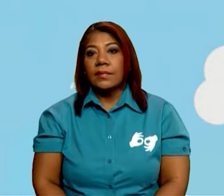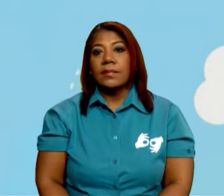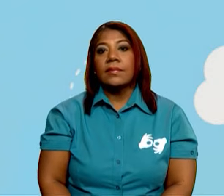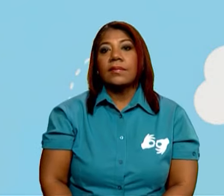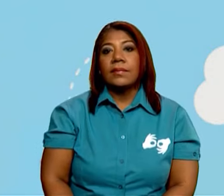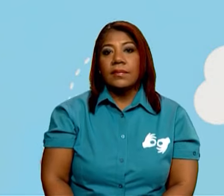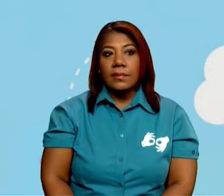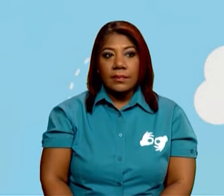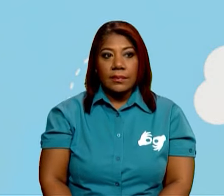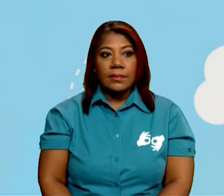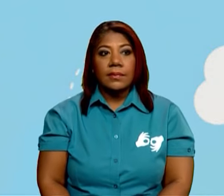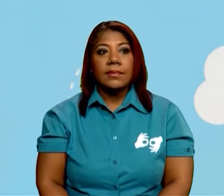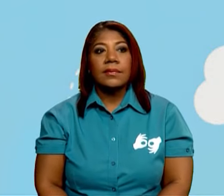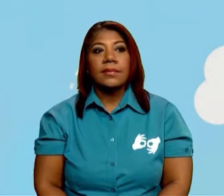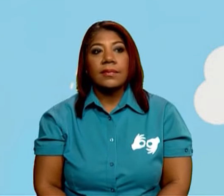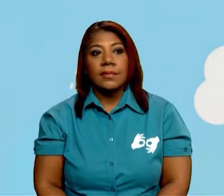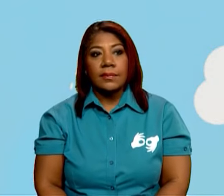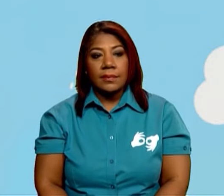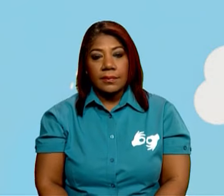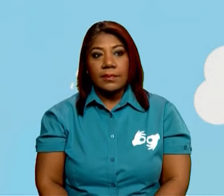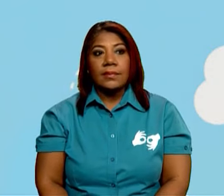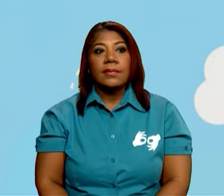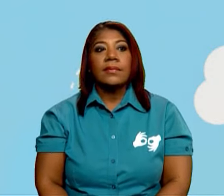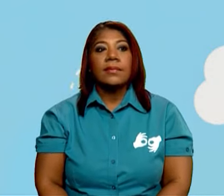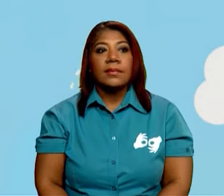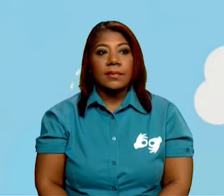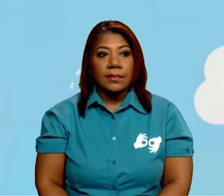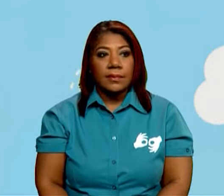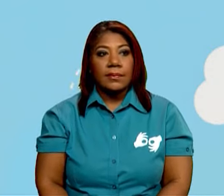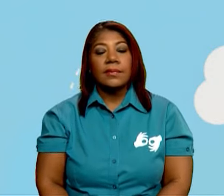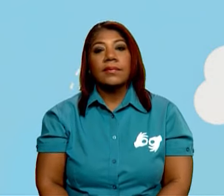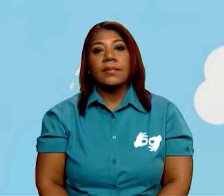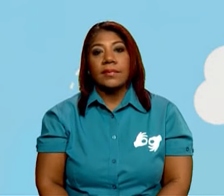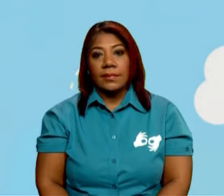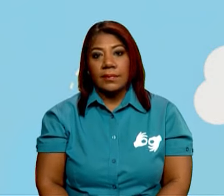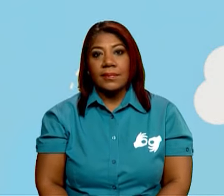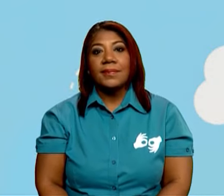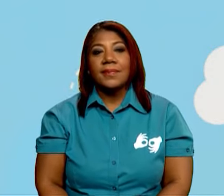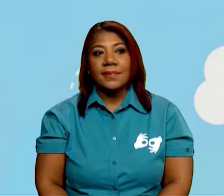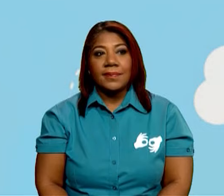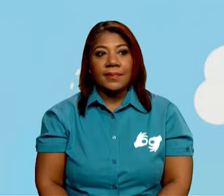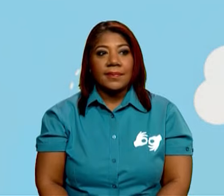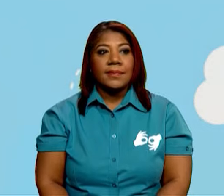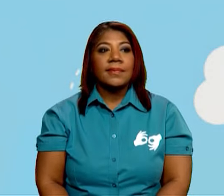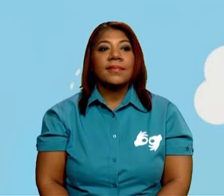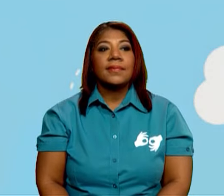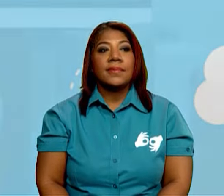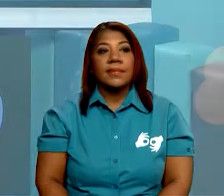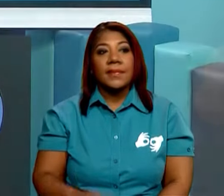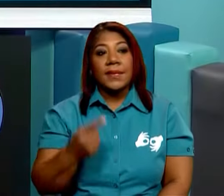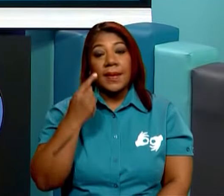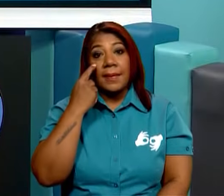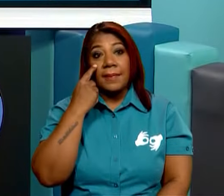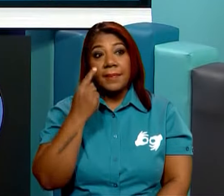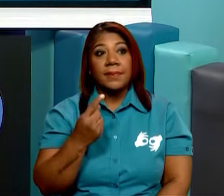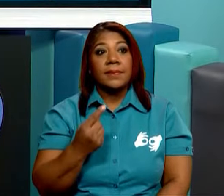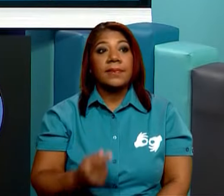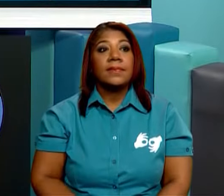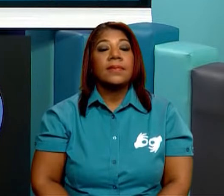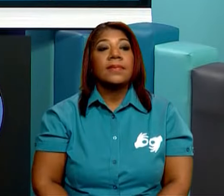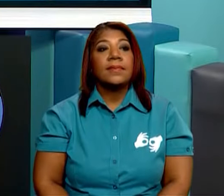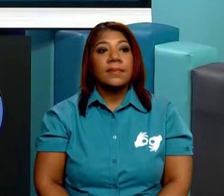están haciendo otra, ¿verdad? Ahí está, mi querido estudiante. De esa manera pinta el circulito